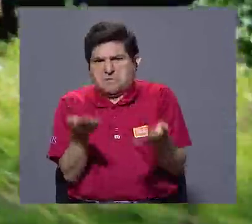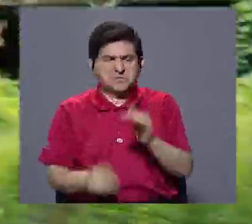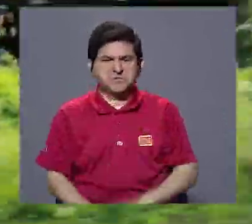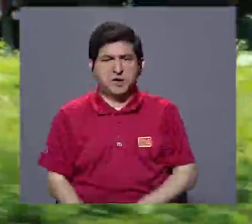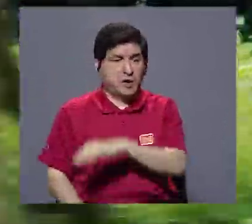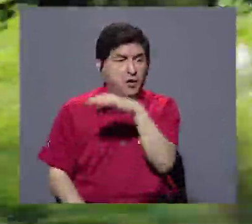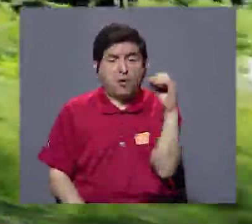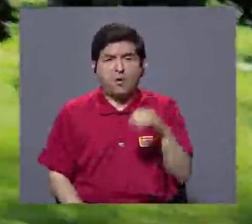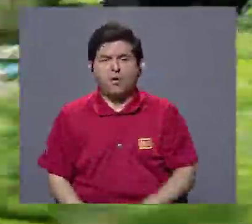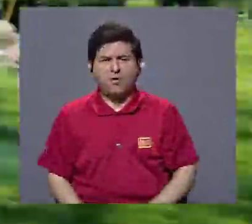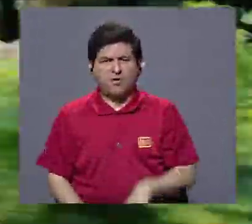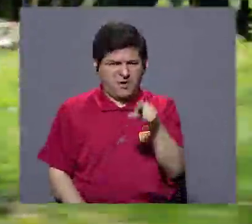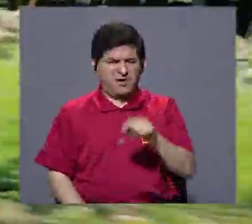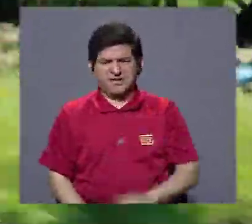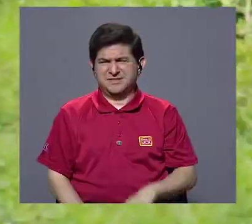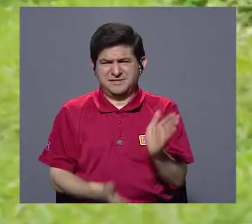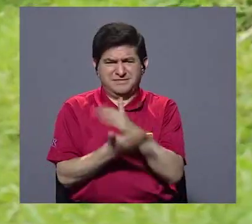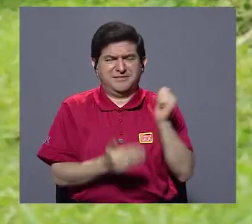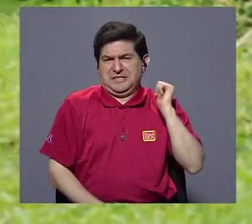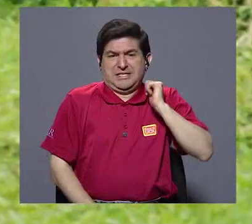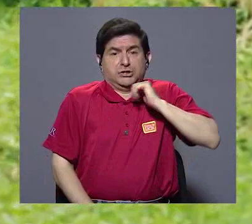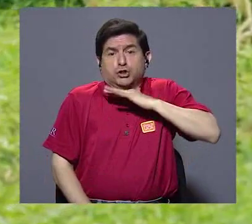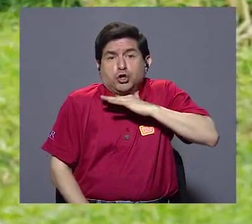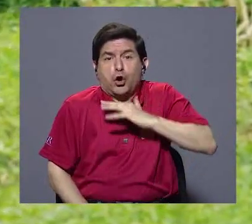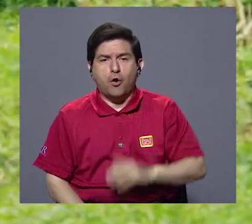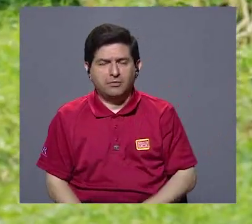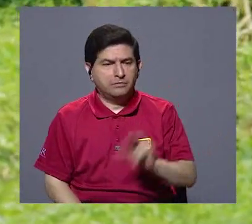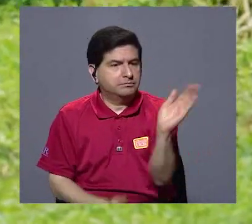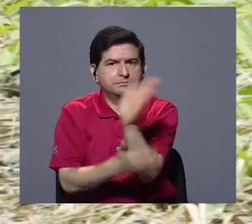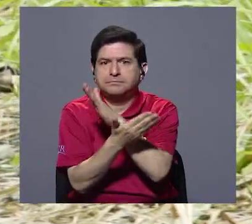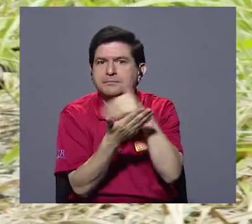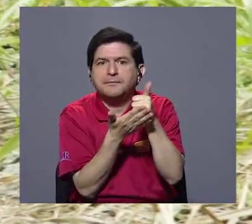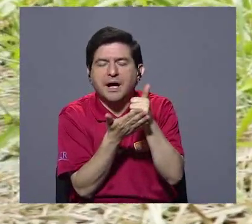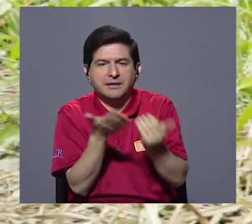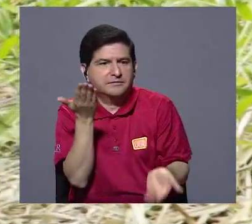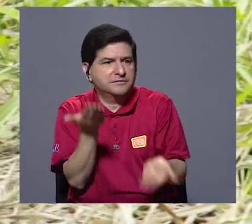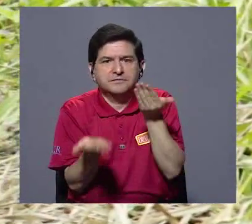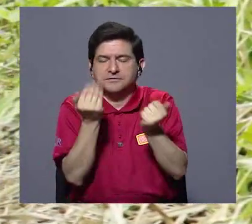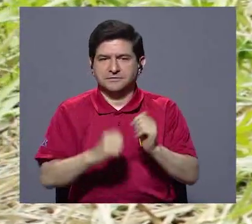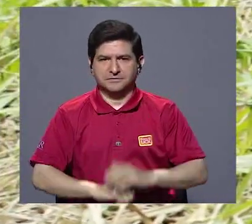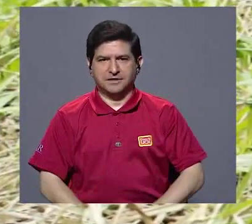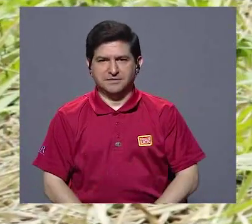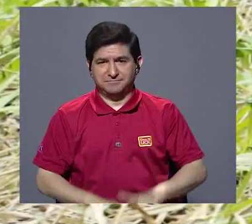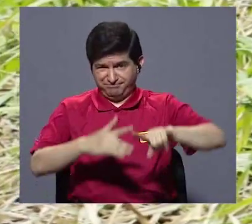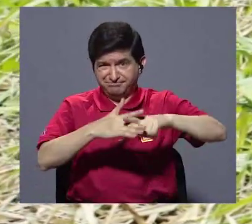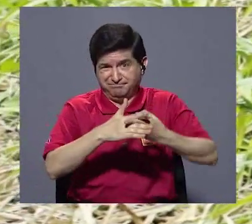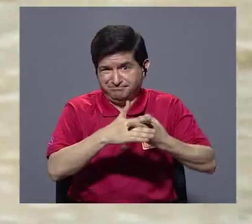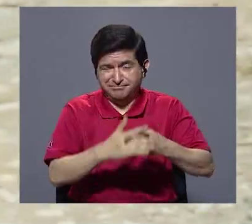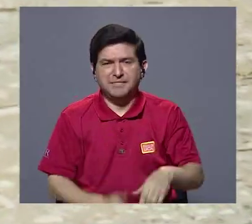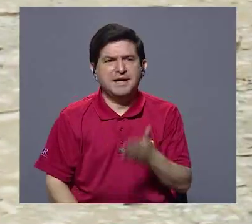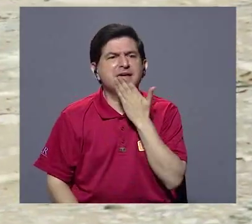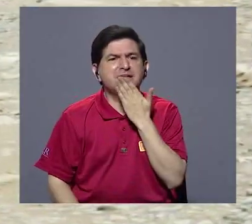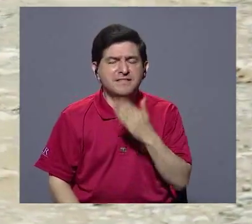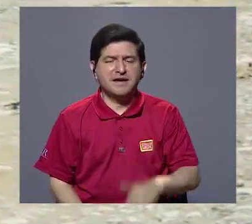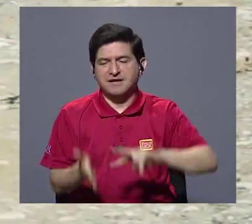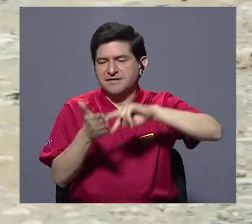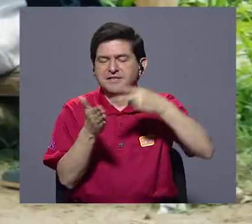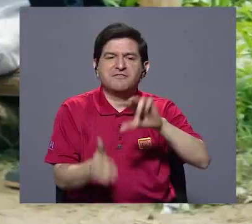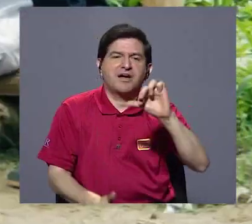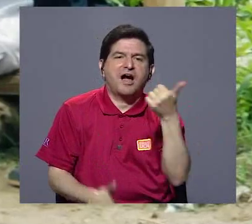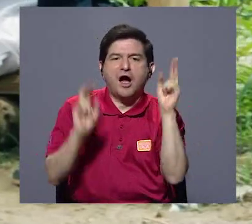que se ve como algo exótico, que no es parte, digamos, por así decirlo. Entonces, para empezar, lo indígena es una